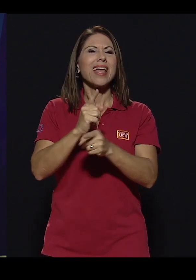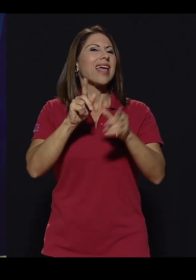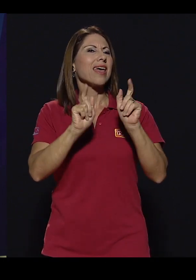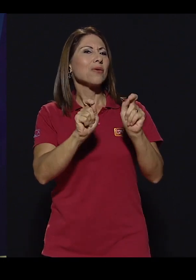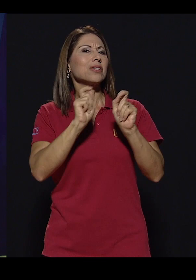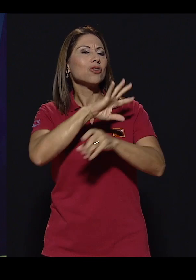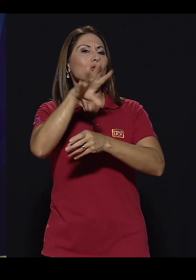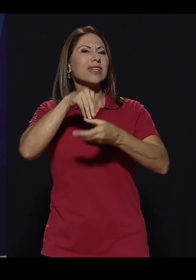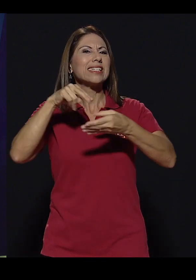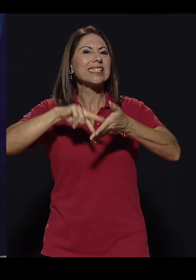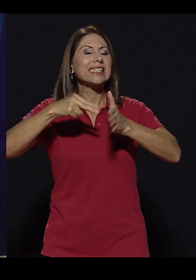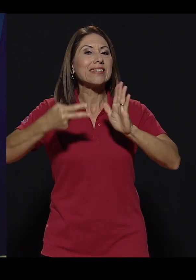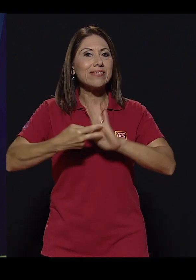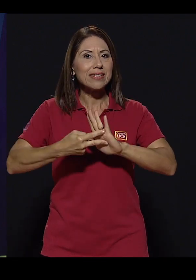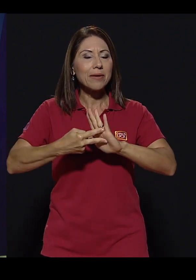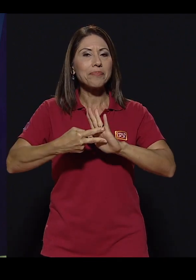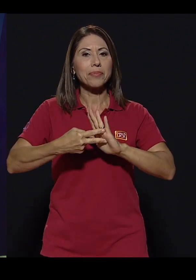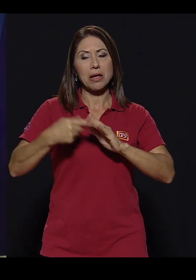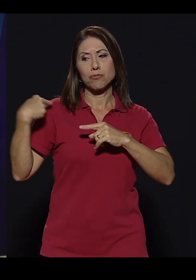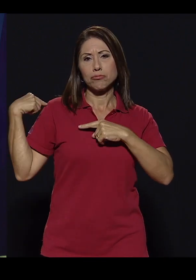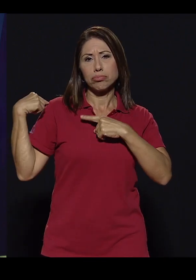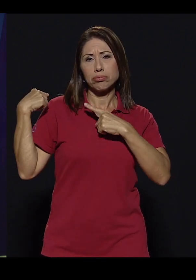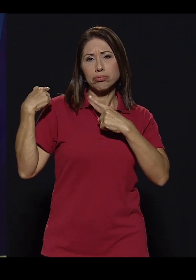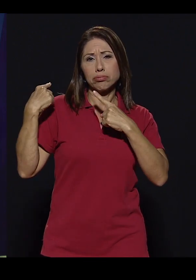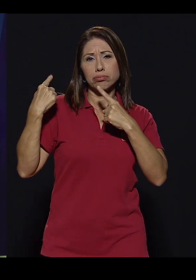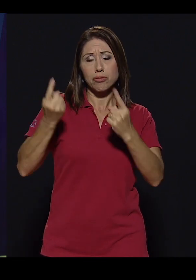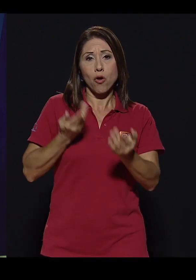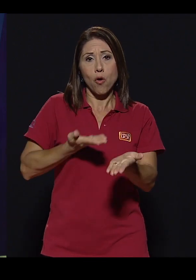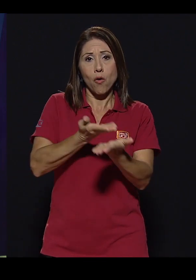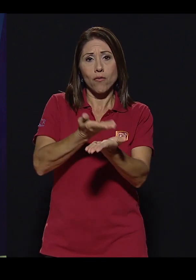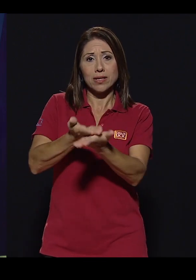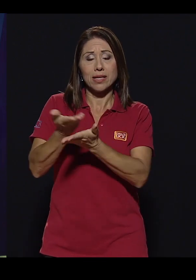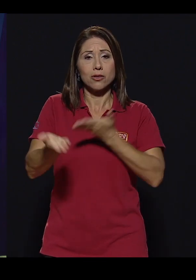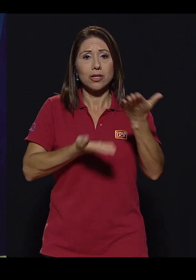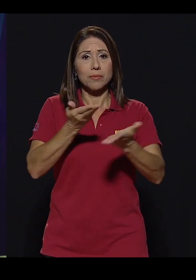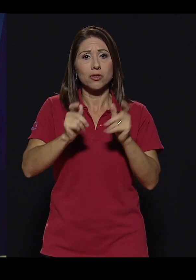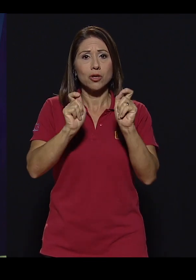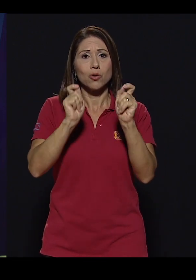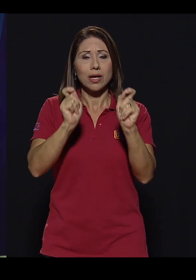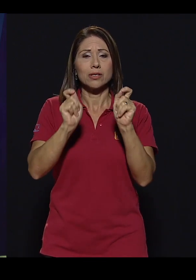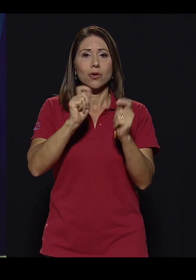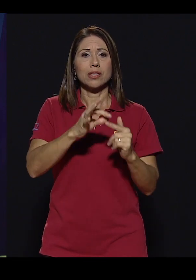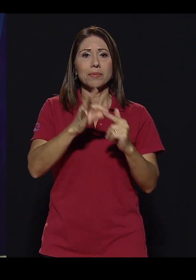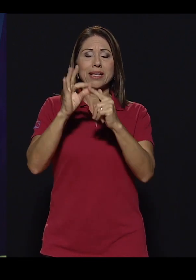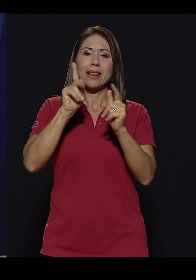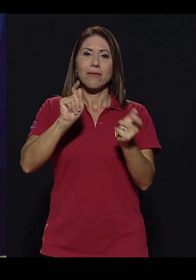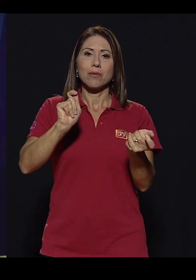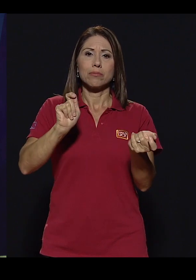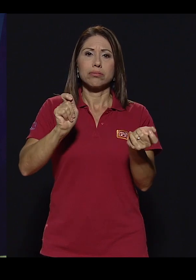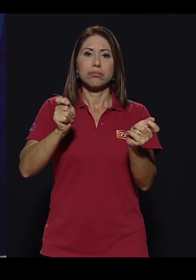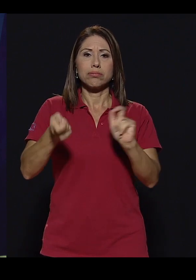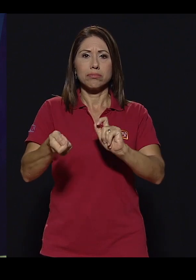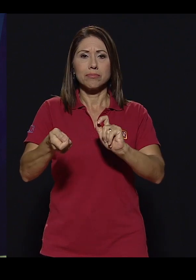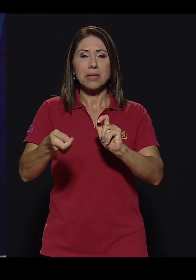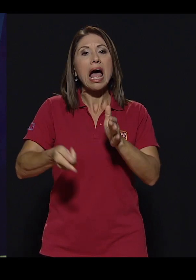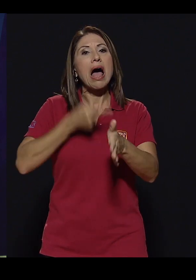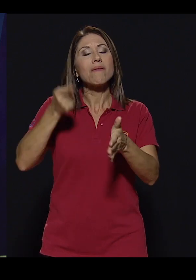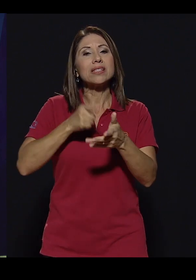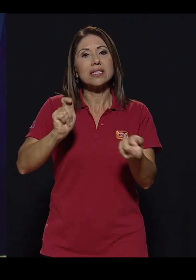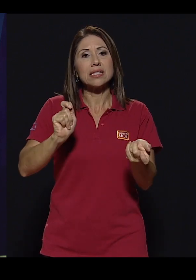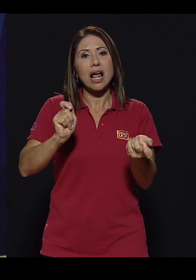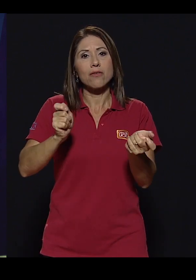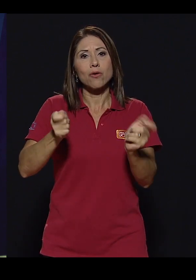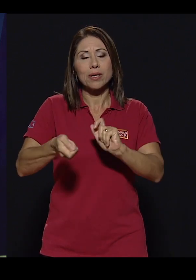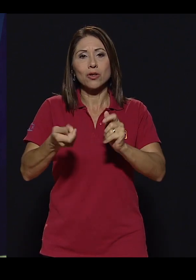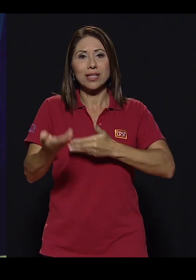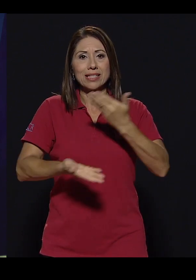transformación de las formas en que se han venido ofreciendo los de educación especial en algunos casos transformación de servicios